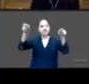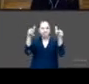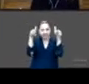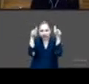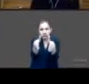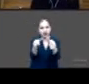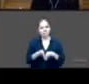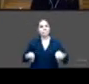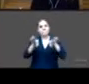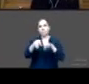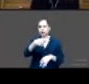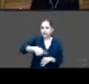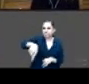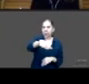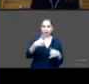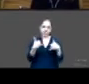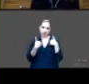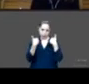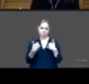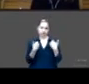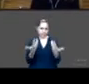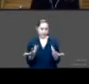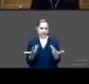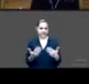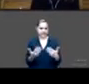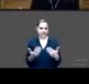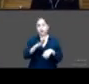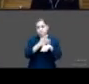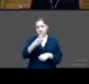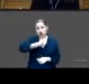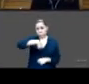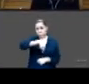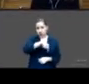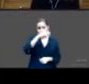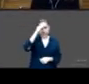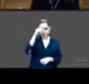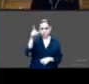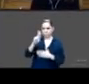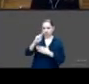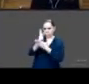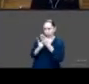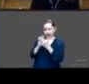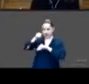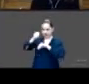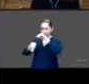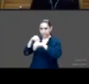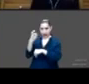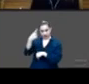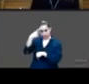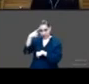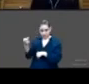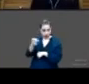importante en ellas. Por eso, para nosotras es bien importante las políticas públicas que puedan encabezarla y atenderla. Y para ello, la